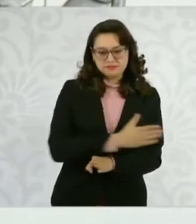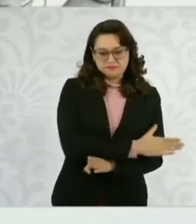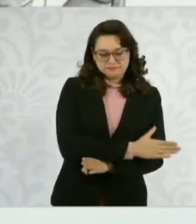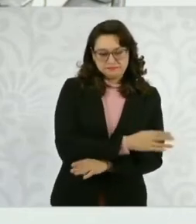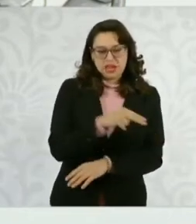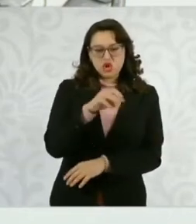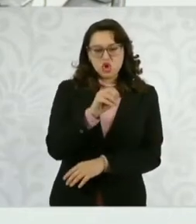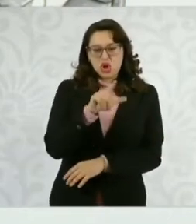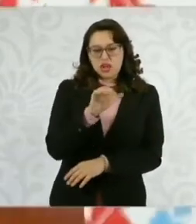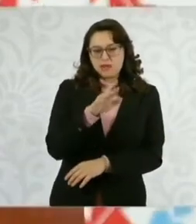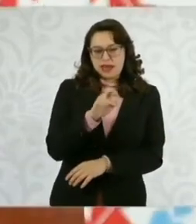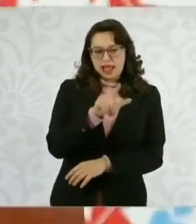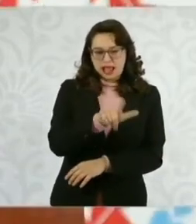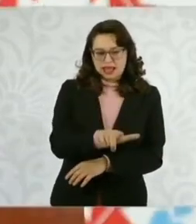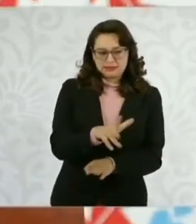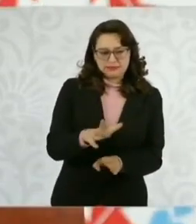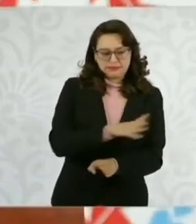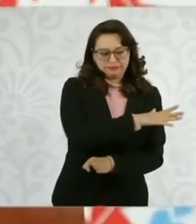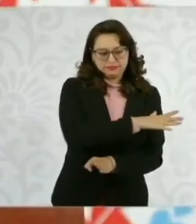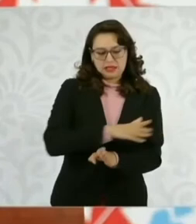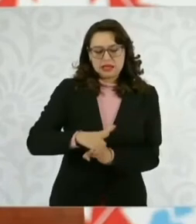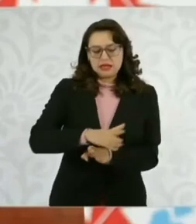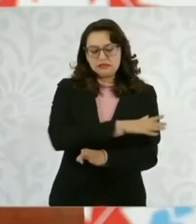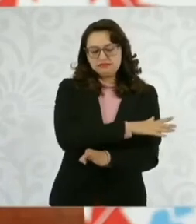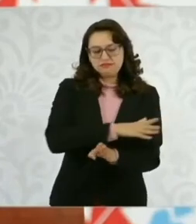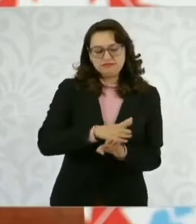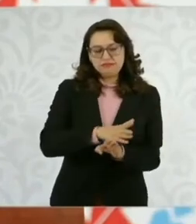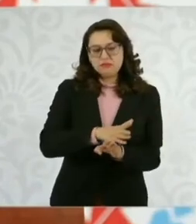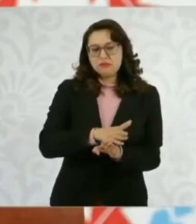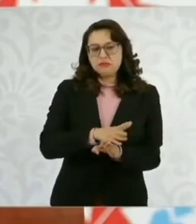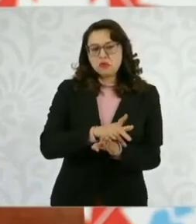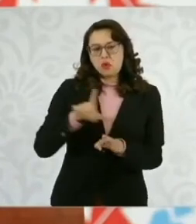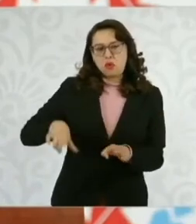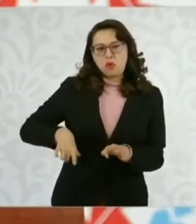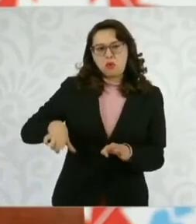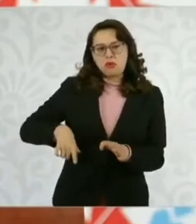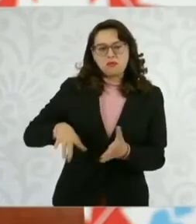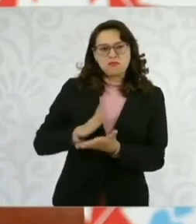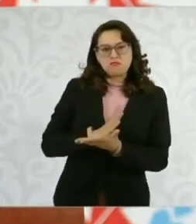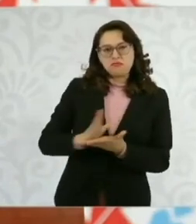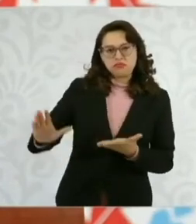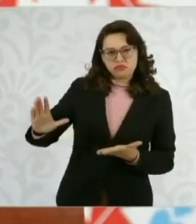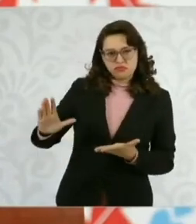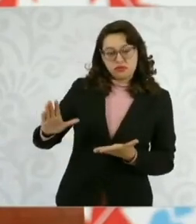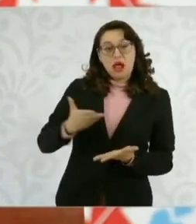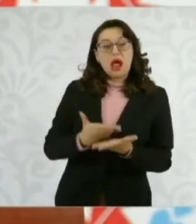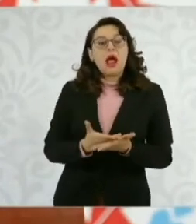el Estado debe tener una participación en la economía